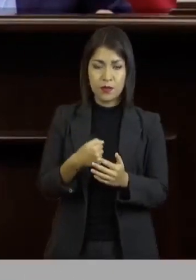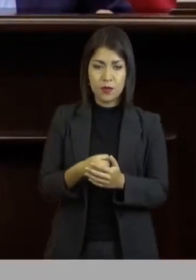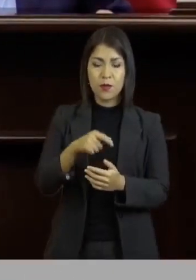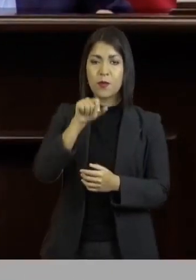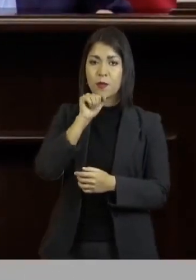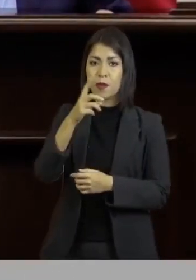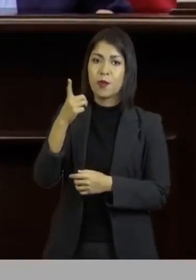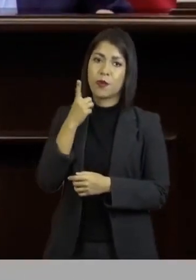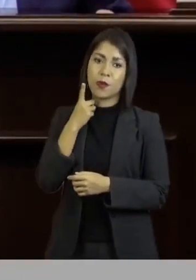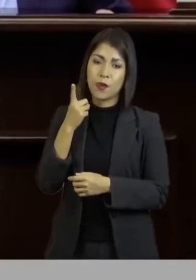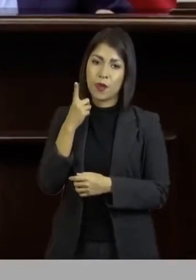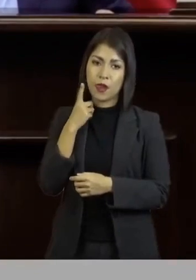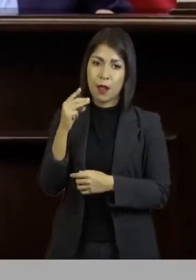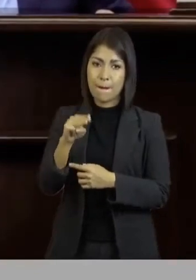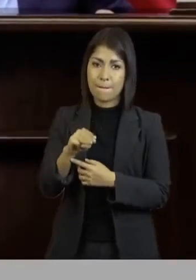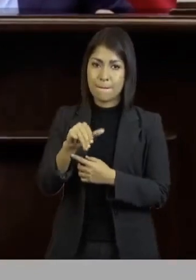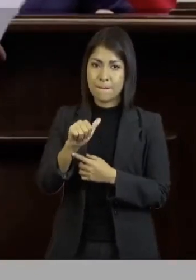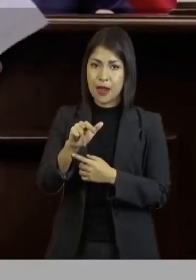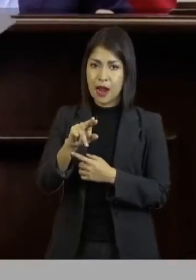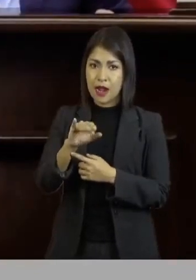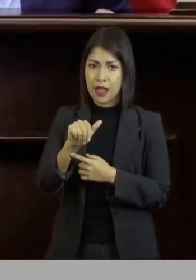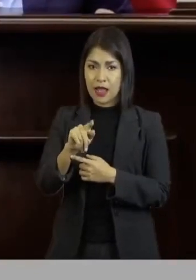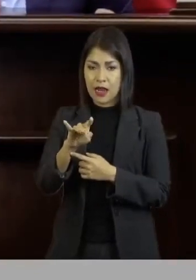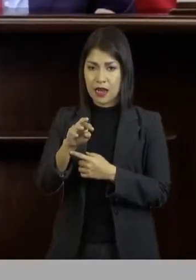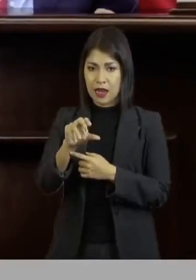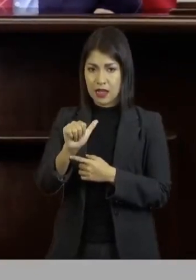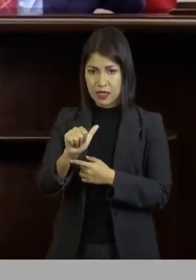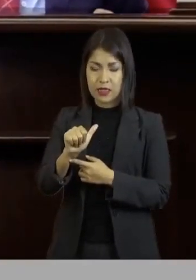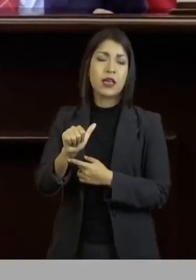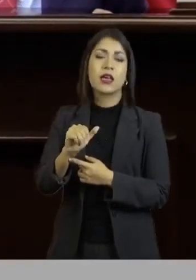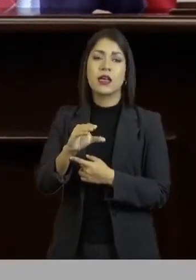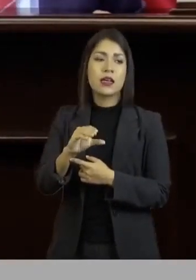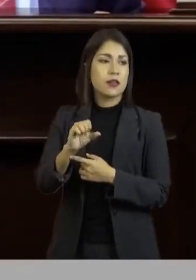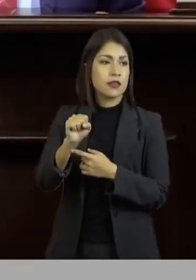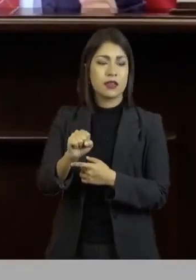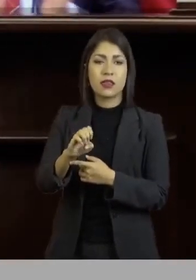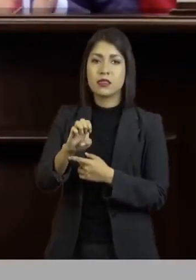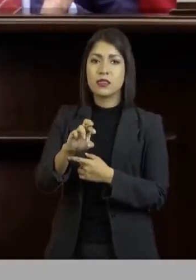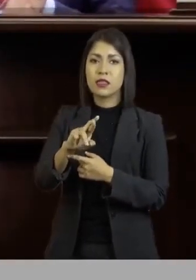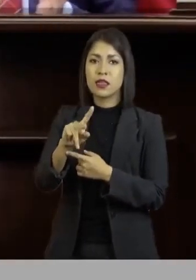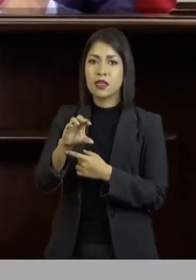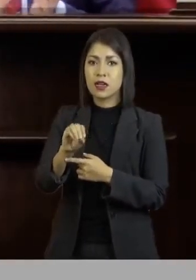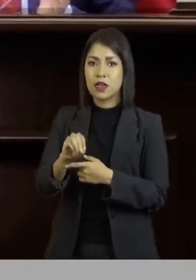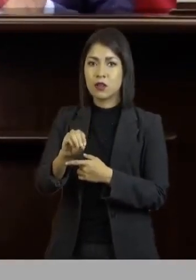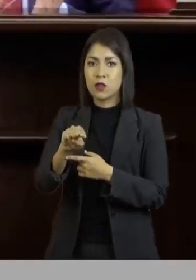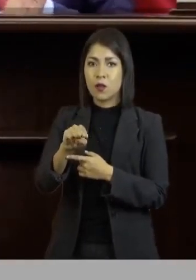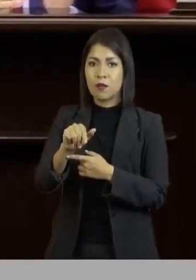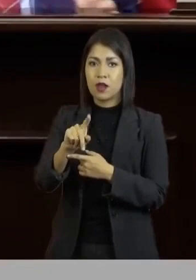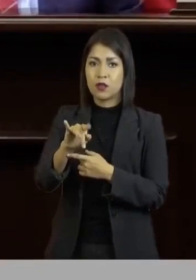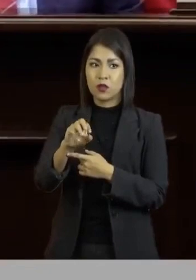La diputada María Elena Serrano Maldonado, del PRI.